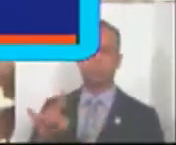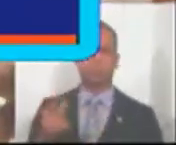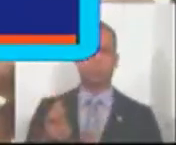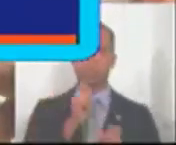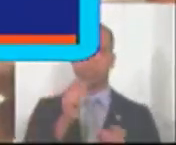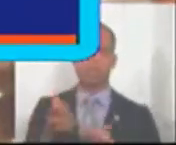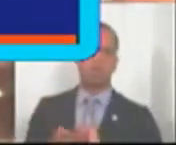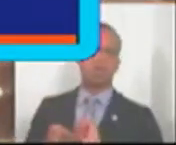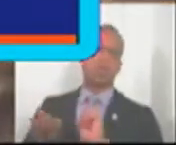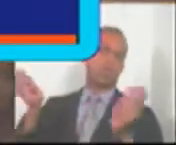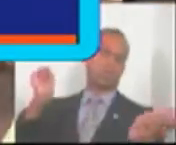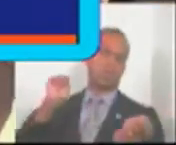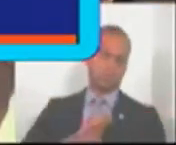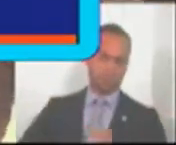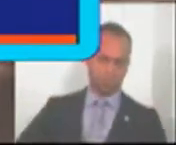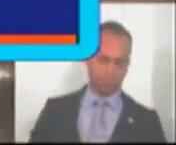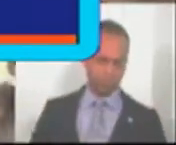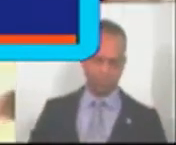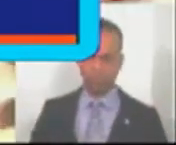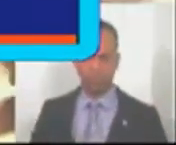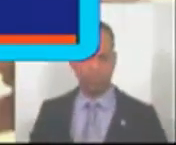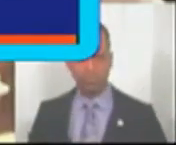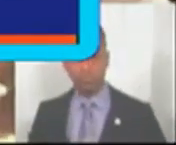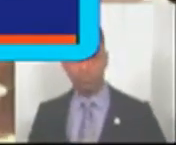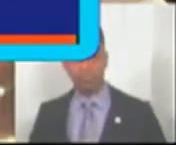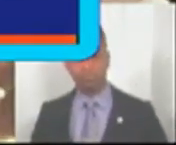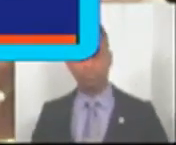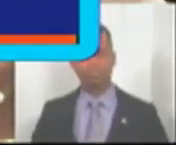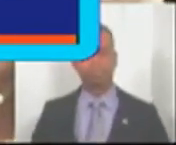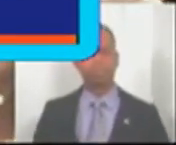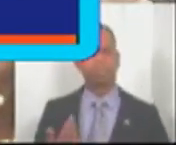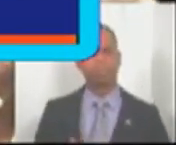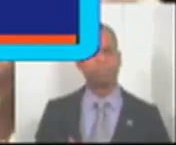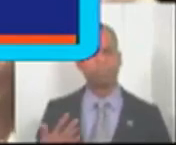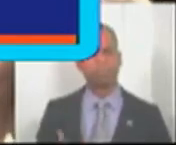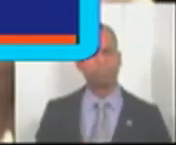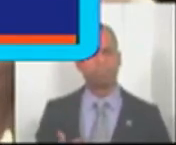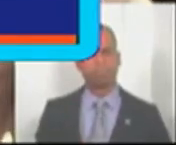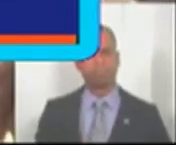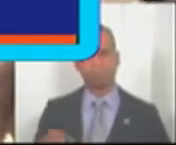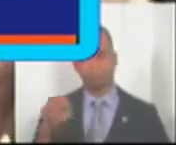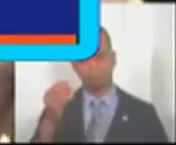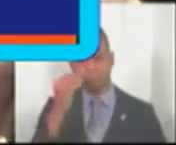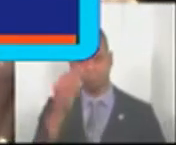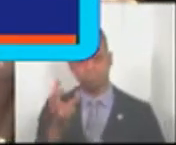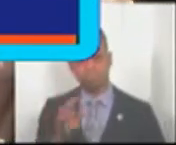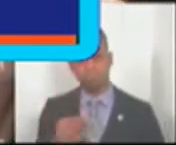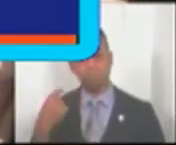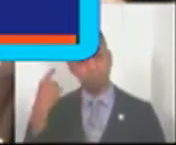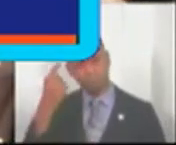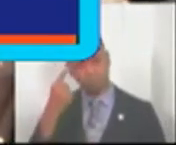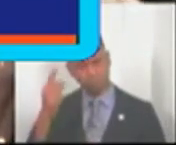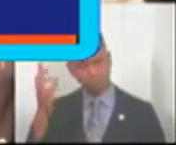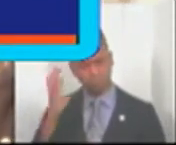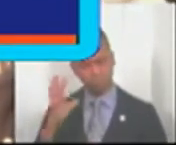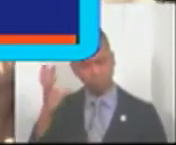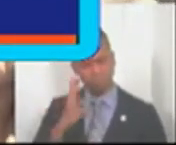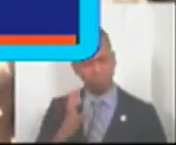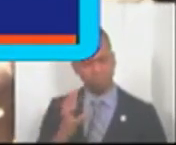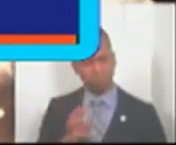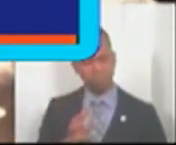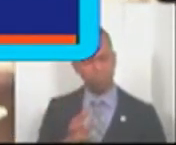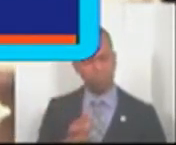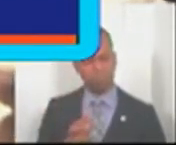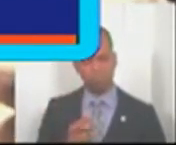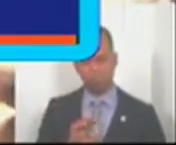de... Y le dije: no sabe cuánto le agradezco que diga que pienso lo mismo estando en el gobierno que en la oposición.